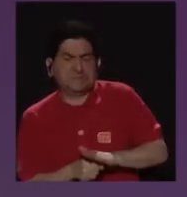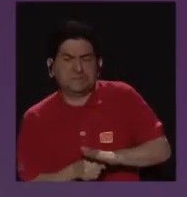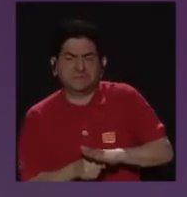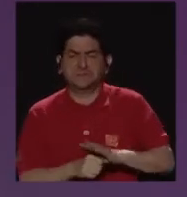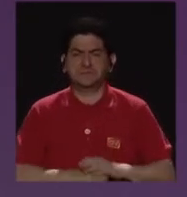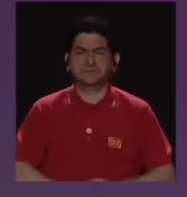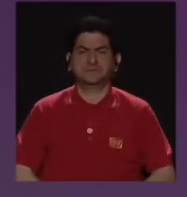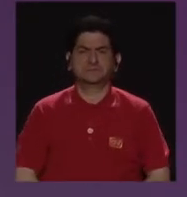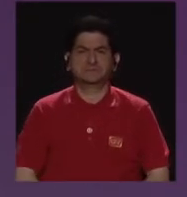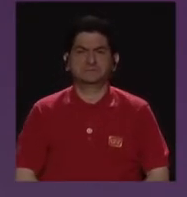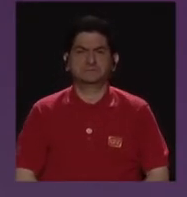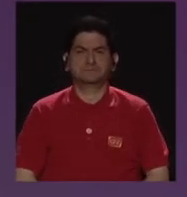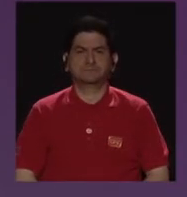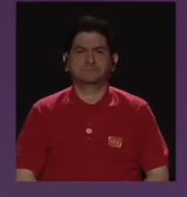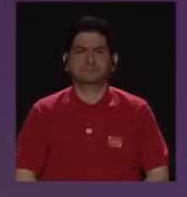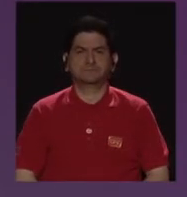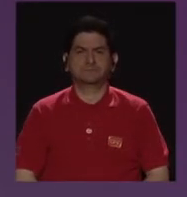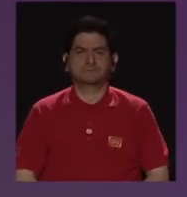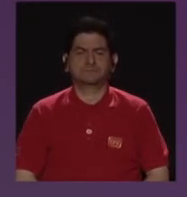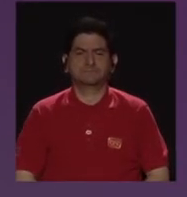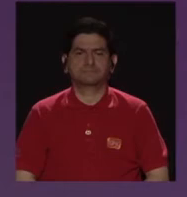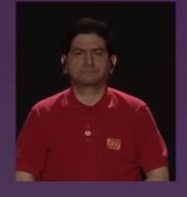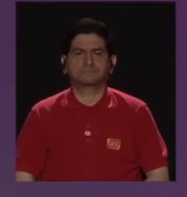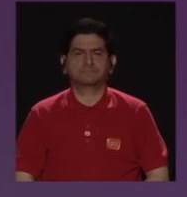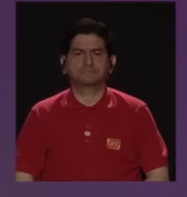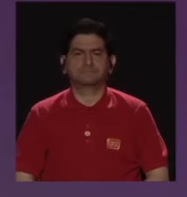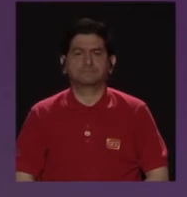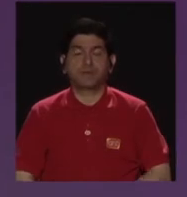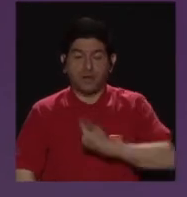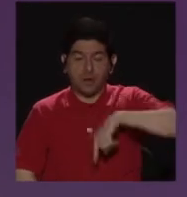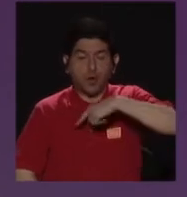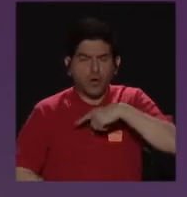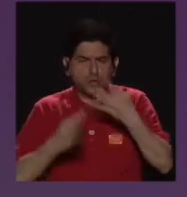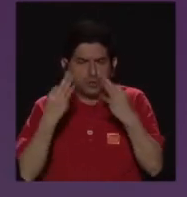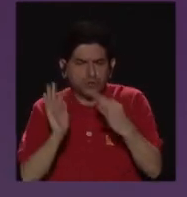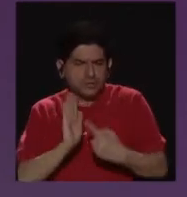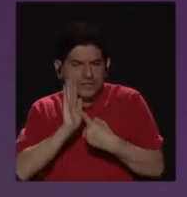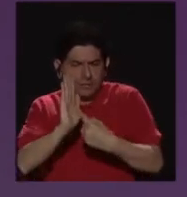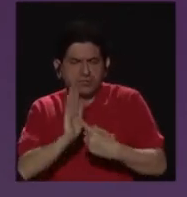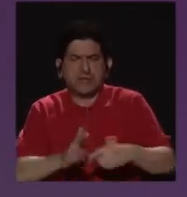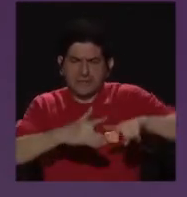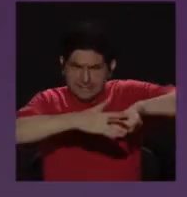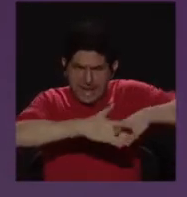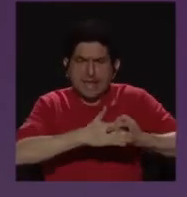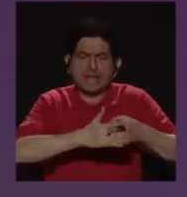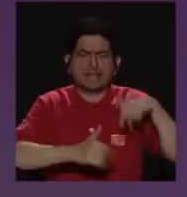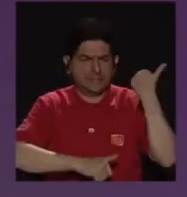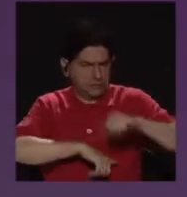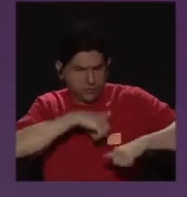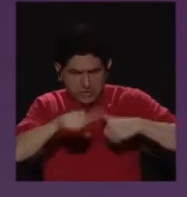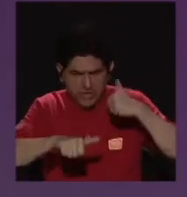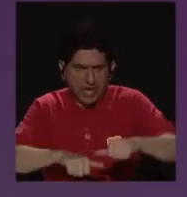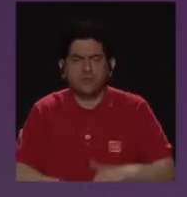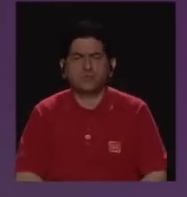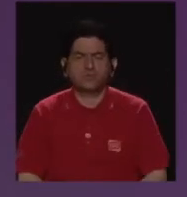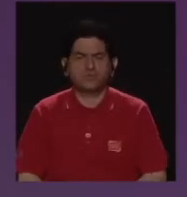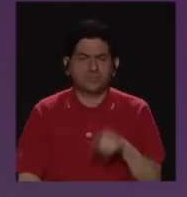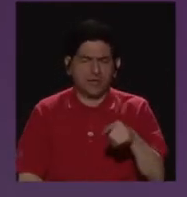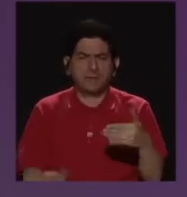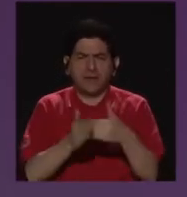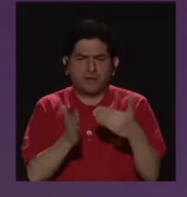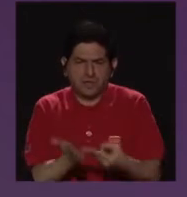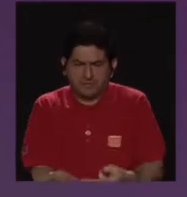verdad y entonces bueno lo que rescatamos es su origen verdad su origen de lucha su origen de reivindicación